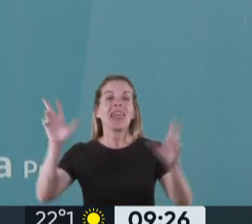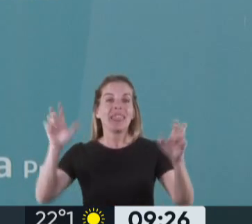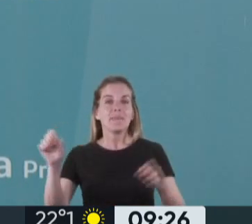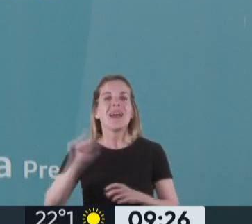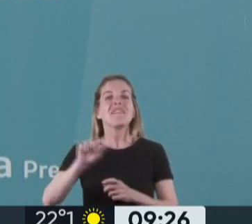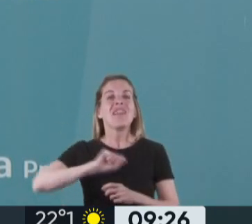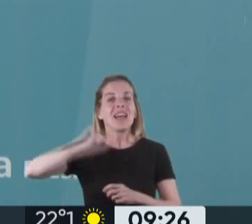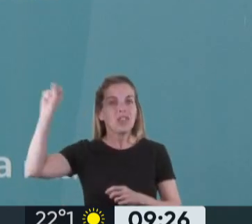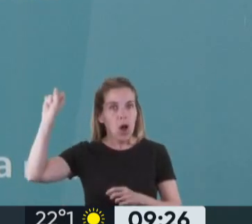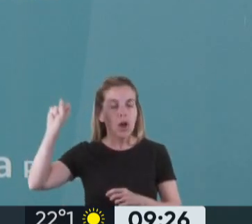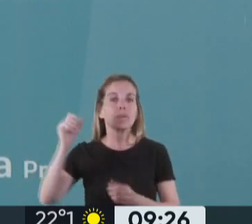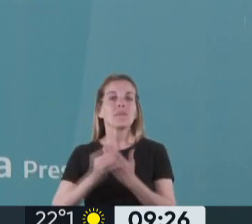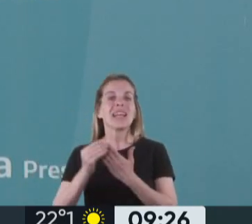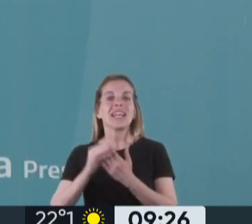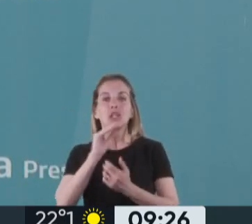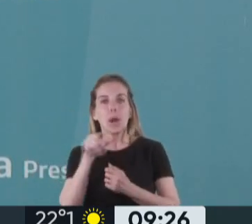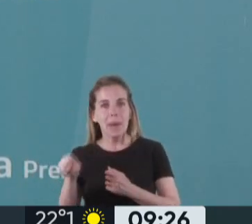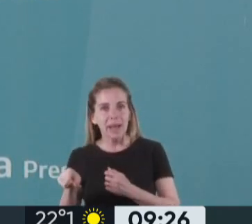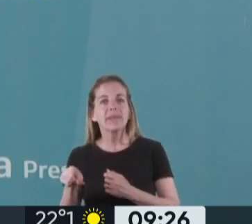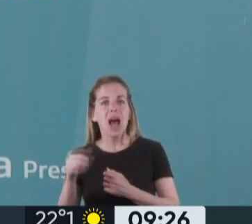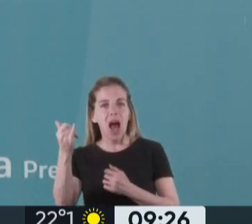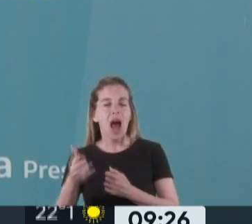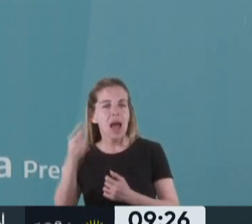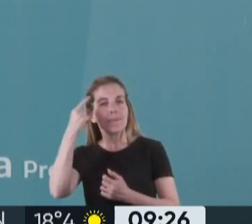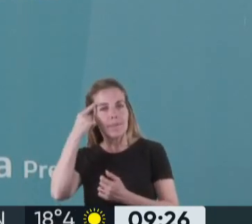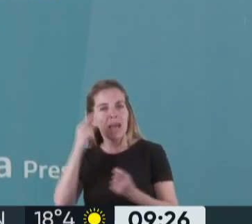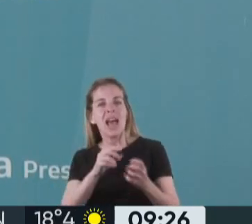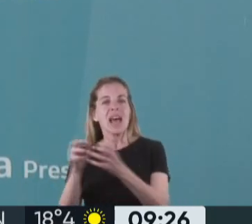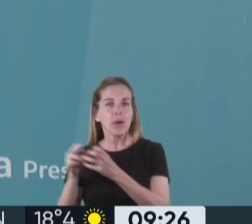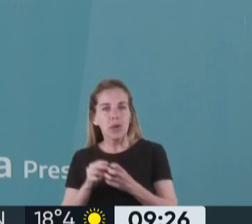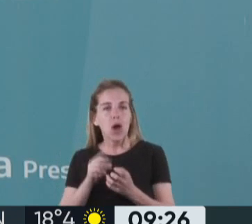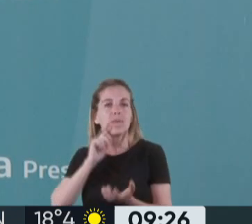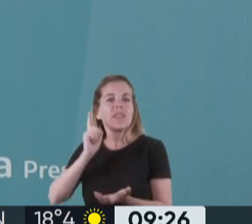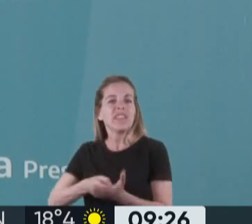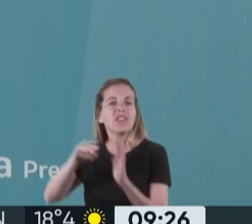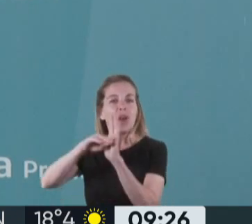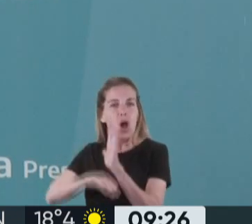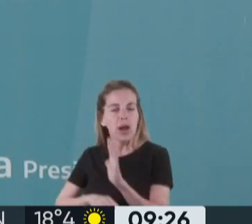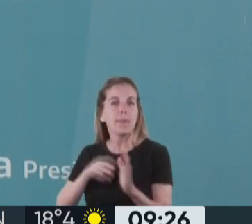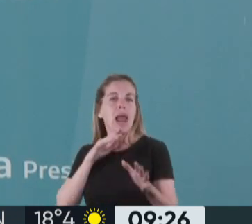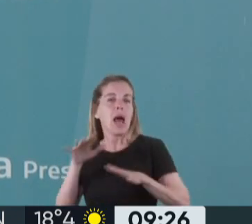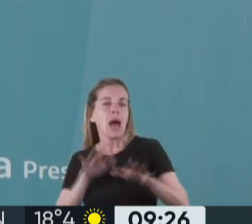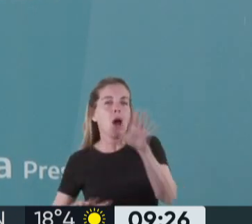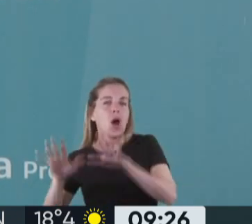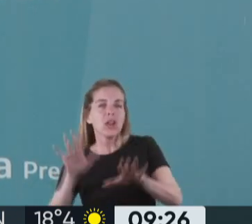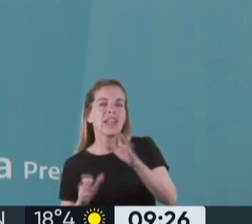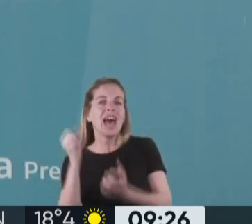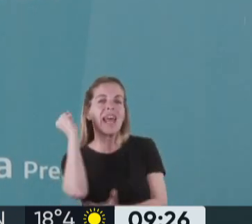ministro Massa está llevando adelante una cantidad de medidas que ordenaron la macroeconomía, que estabilizaron el precio de los